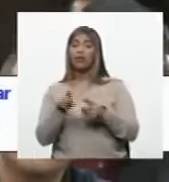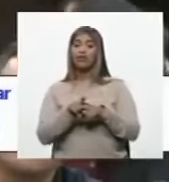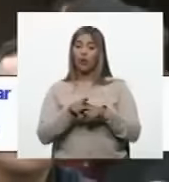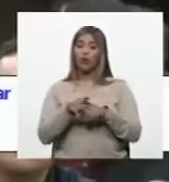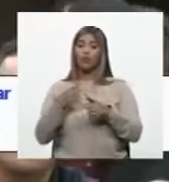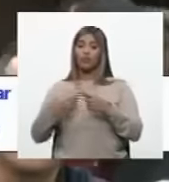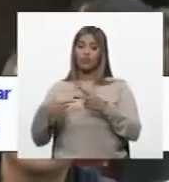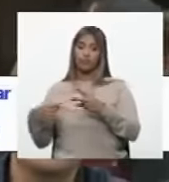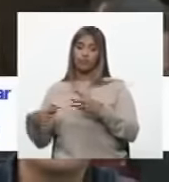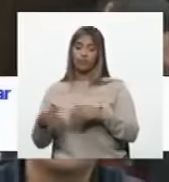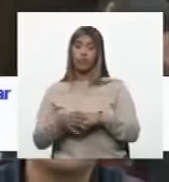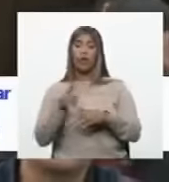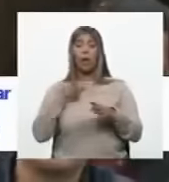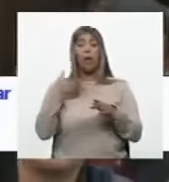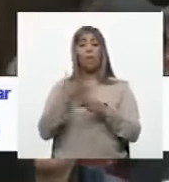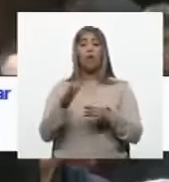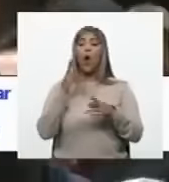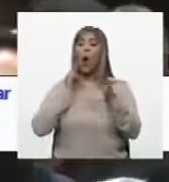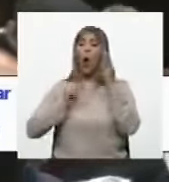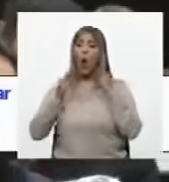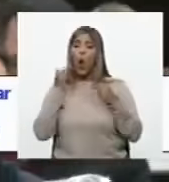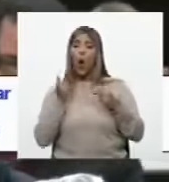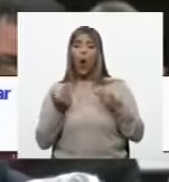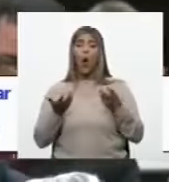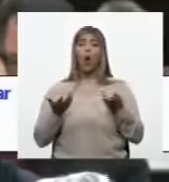lugar. Sin importar el color,